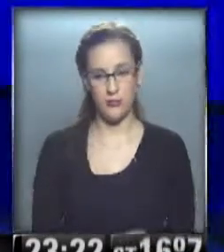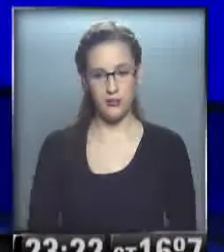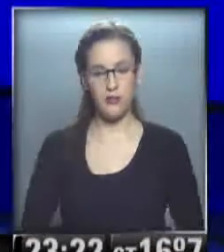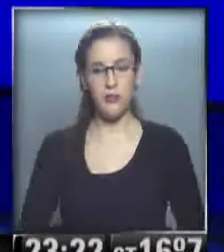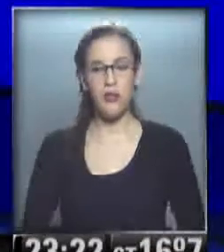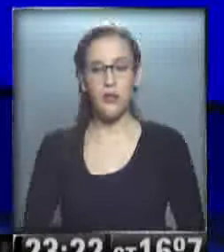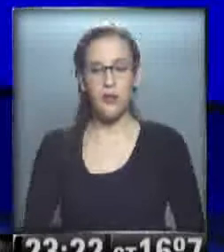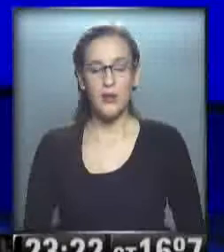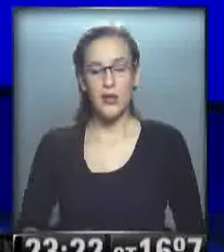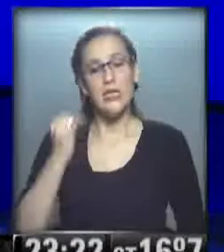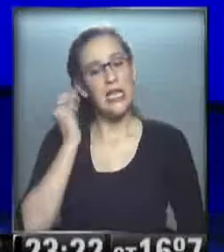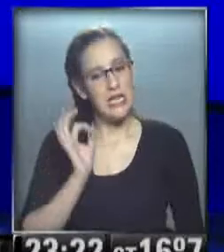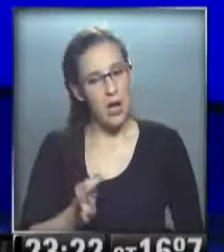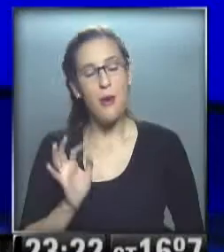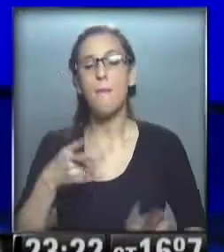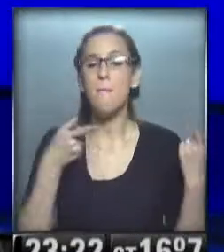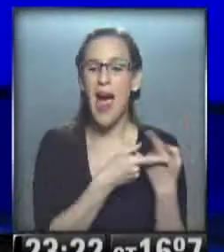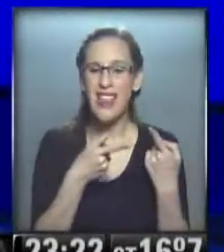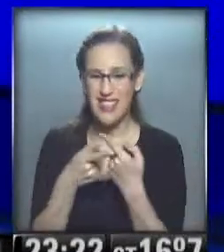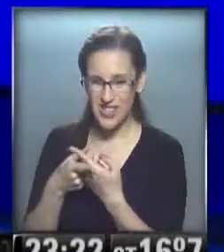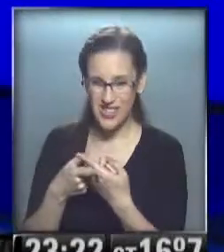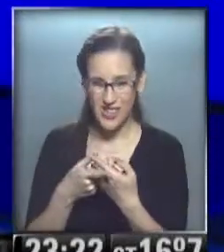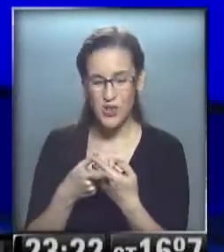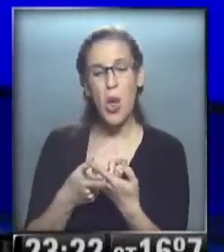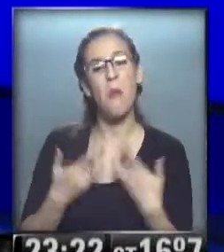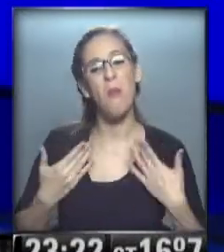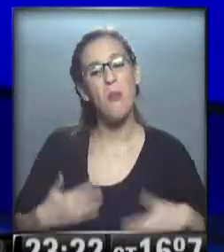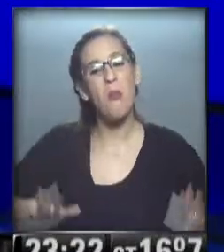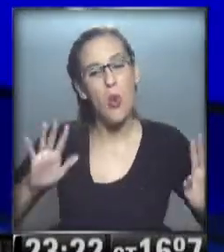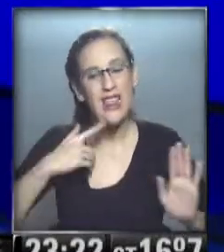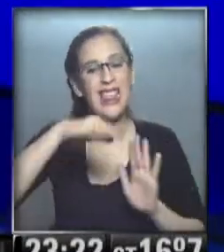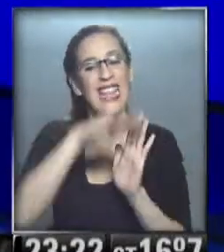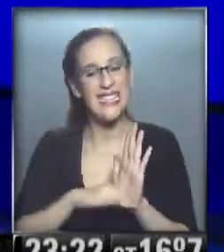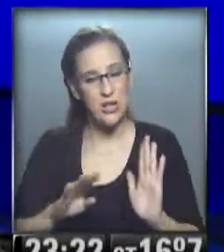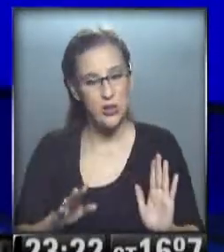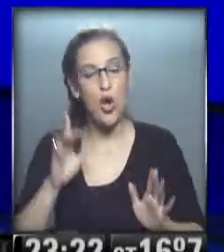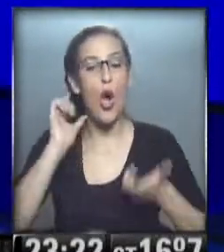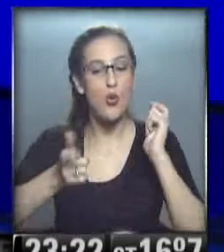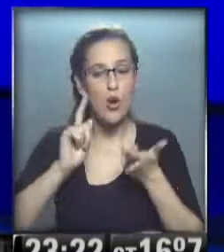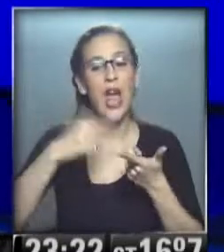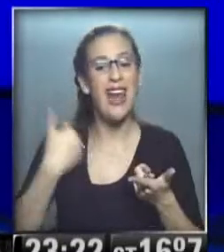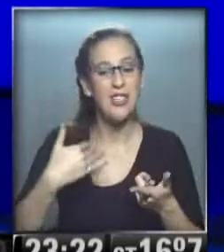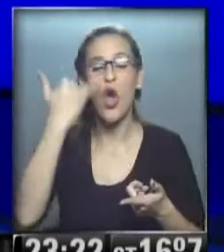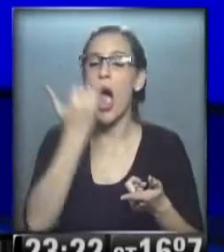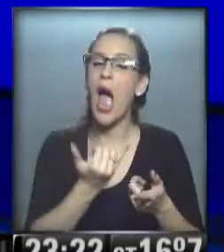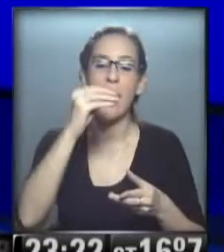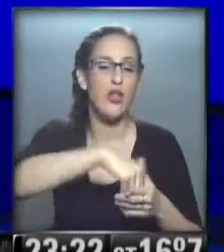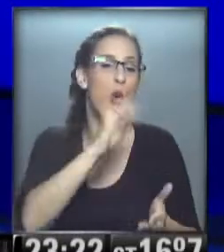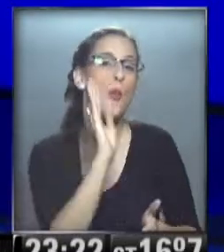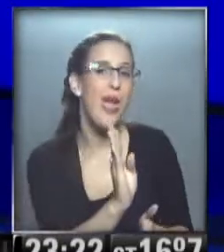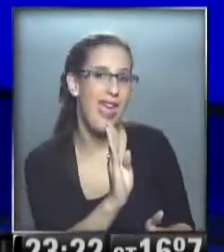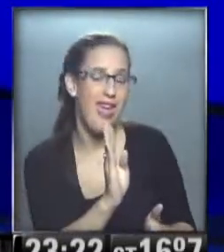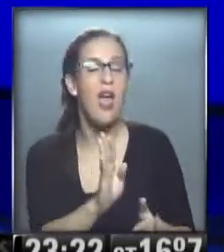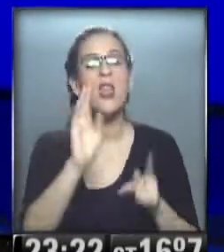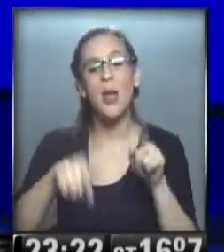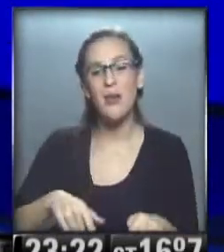Ya saben entonces, todos los partidos que involucran, tanto los que pueden llegar, al que puede llegar a descender, recordemos que All Boys y Argentinos ya están en la B Nacional, como aquellos que involucran a